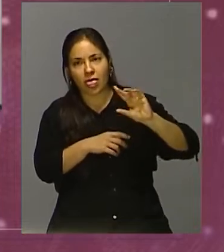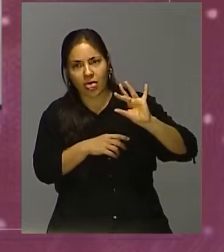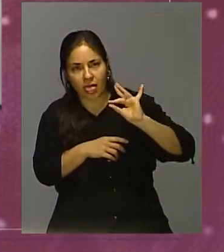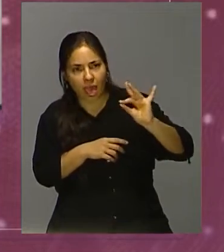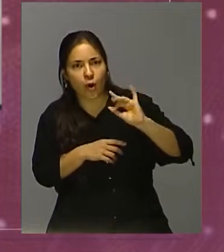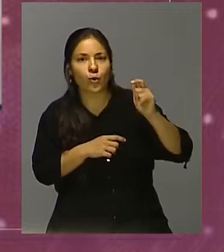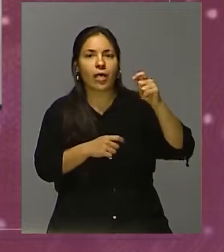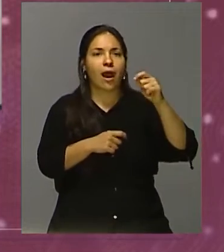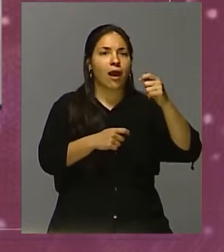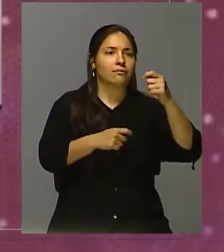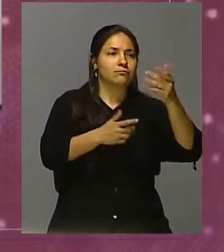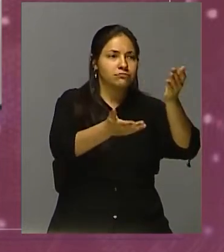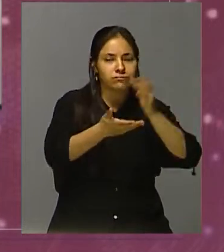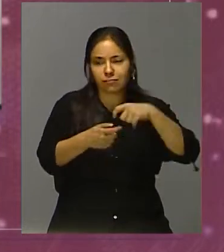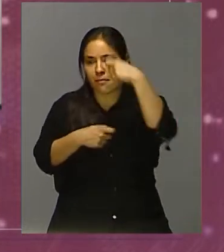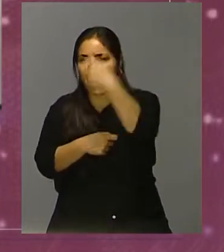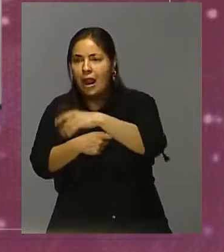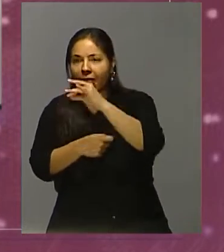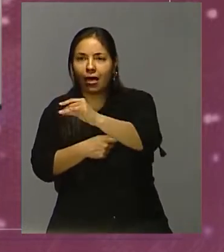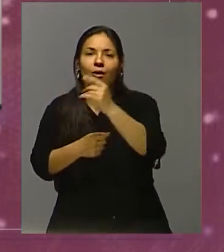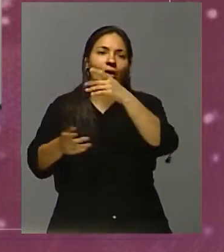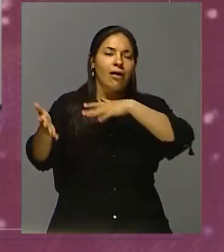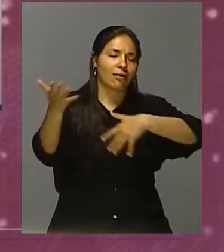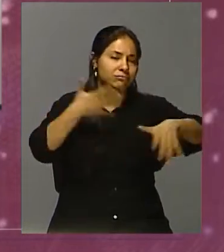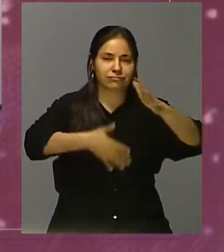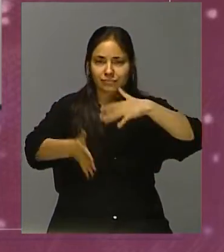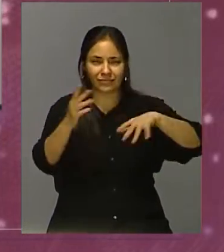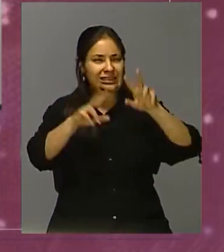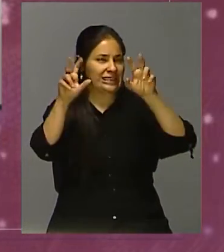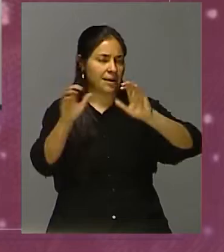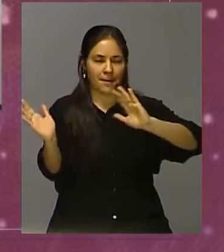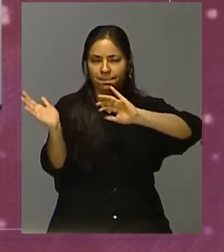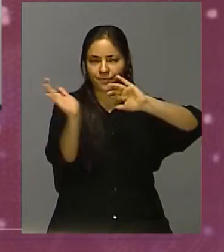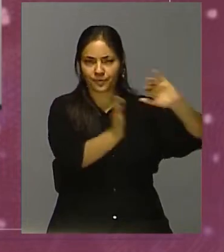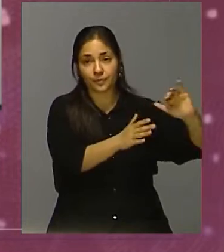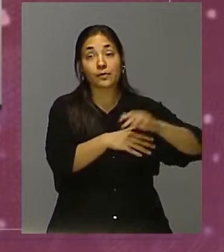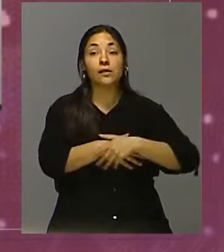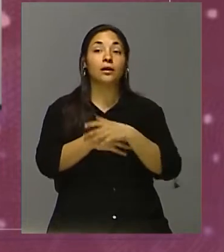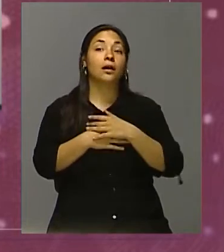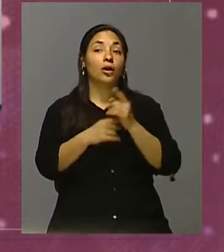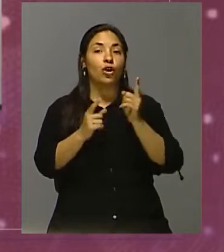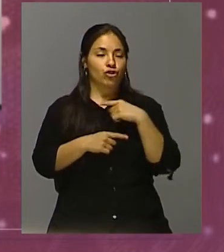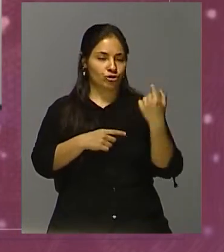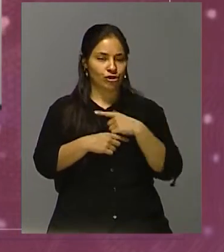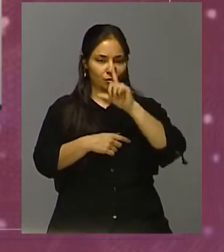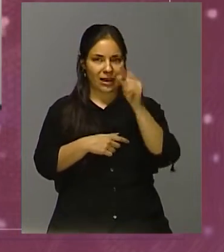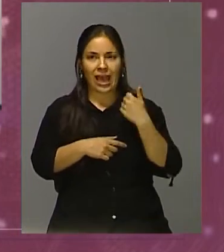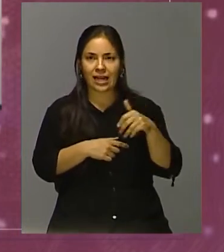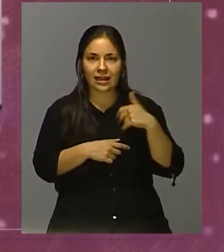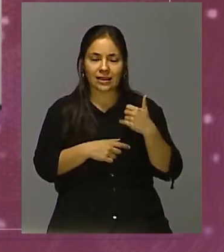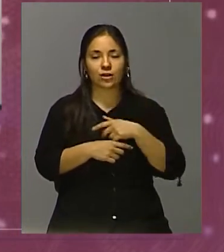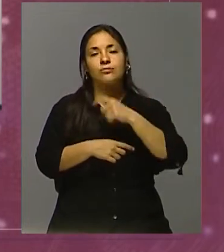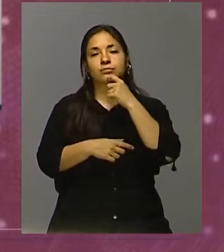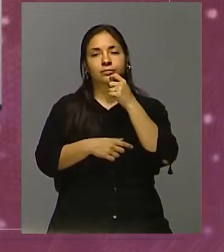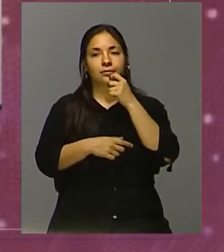pagar otra deuda, tal vez. Sacando Exactamente. ese tema específicamente, digo, ¿somos ordenados los argentinos a la hora